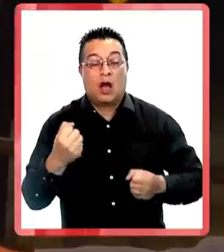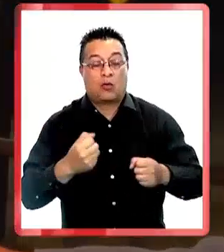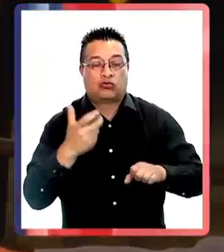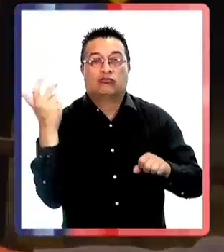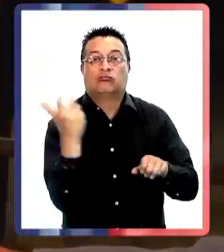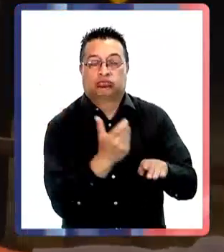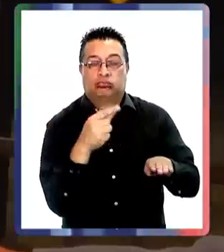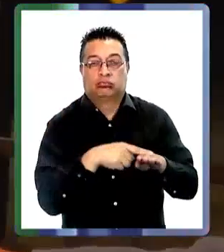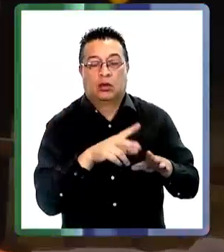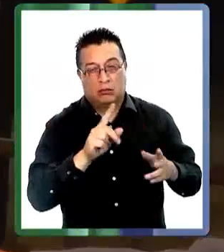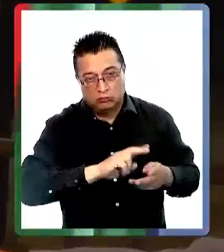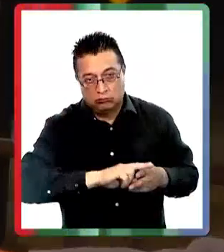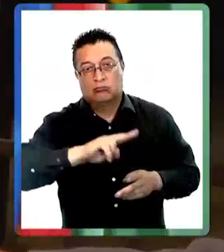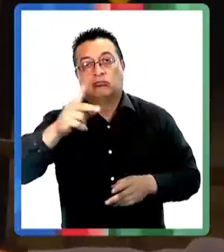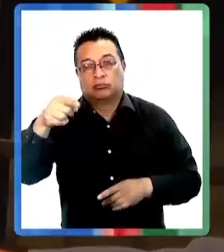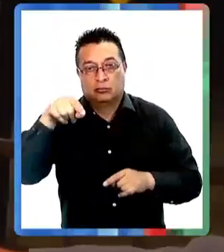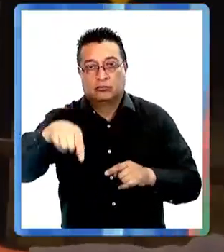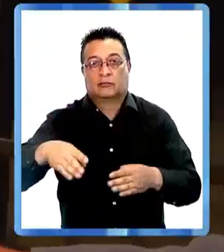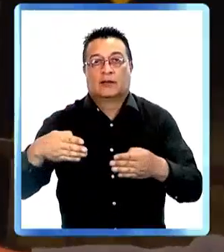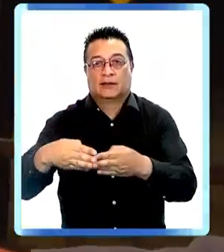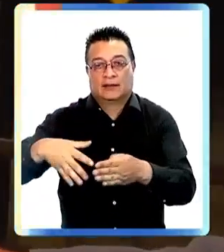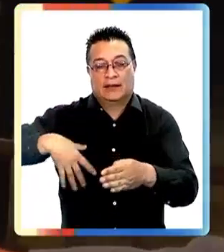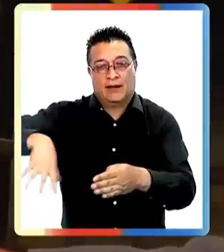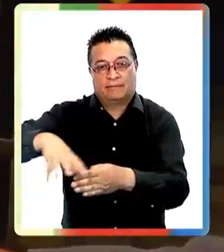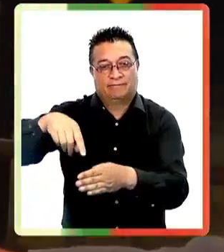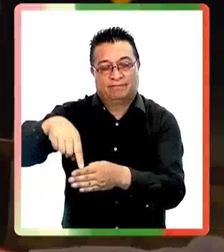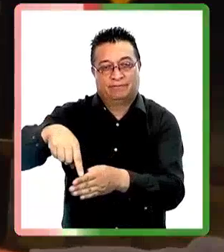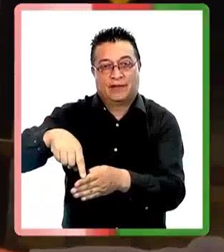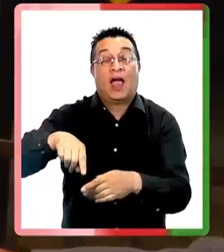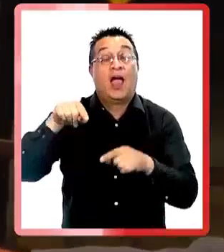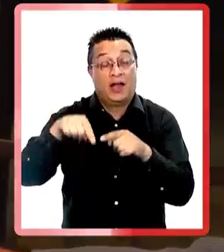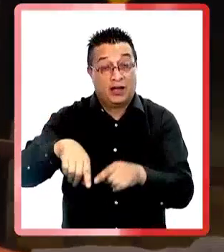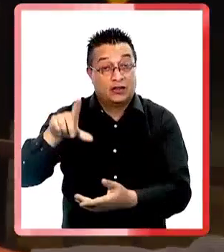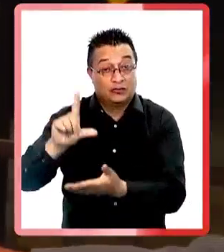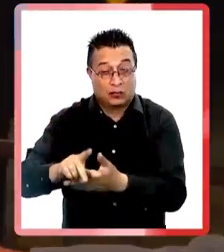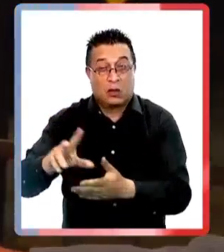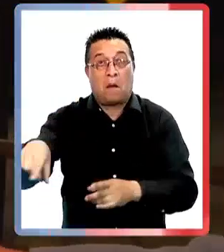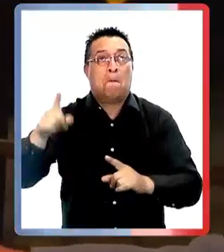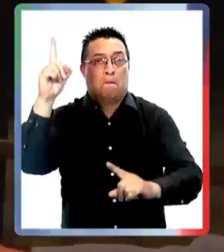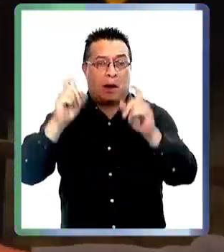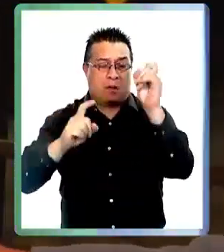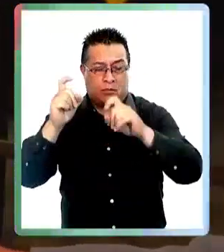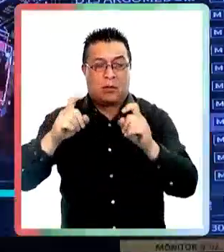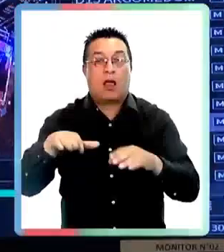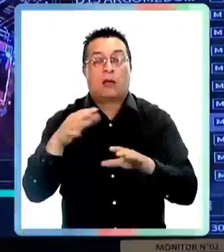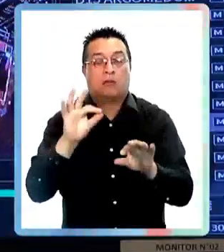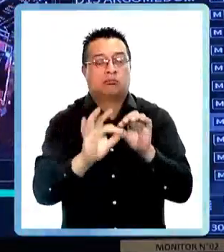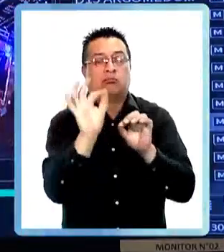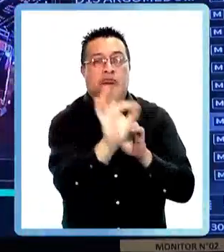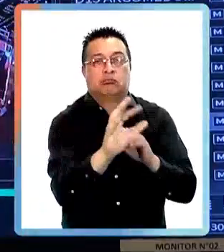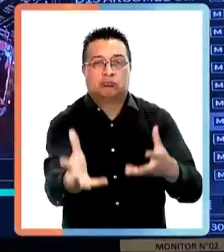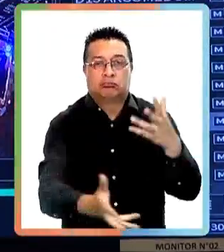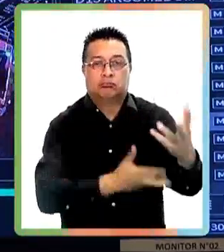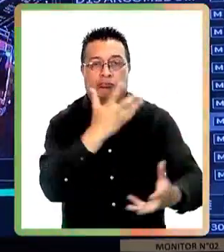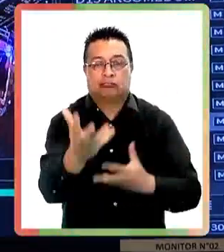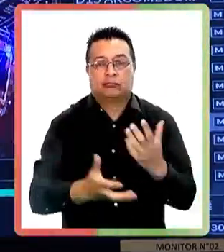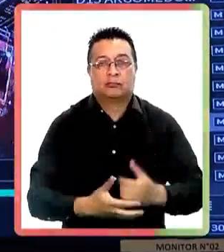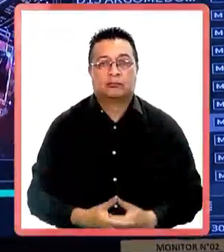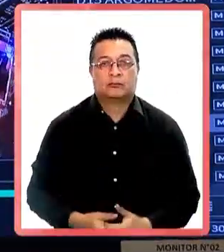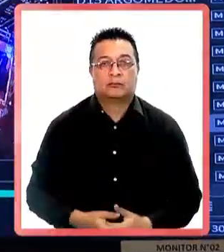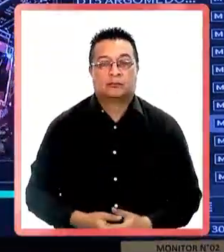móvil y trasladarlo hasta esta intersección lugar donde realizaron disparos y procedieron a incendiarlo